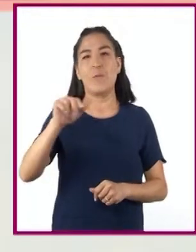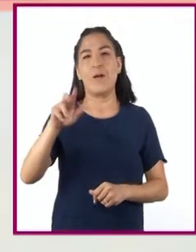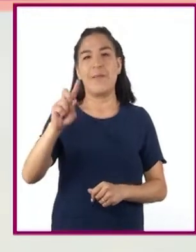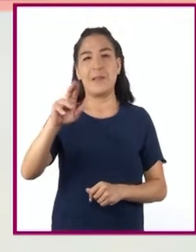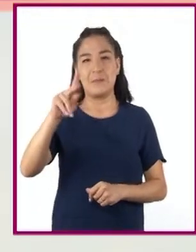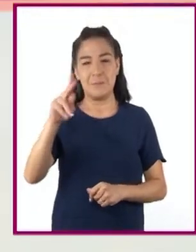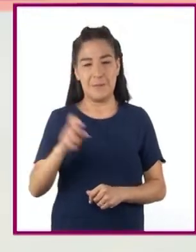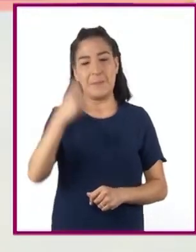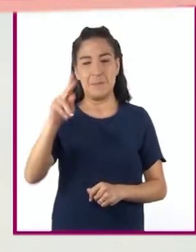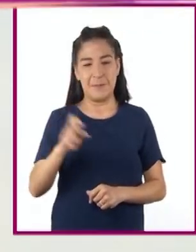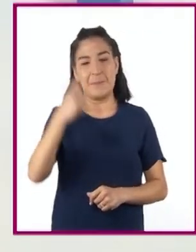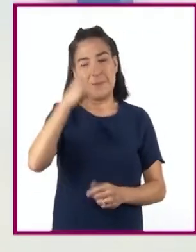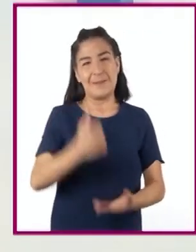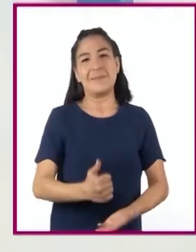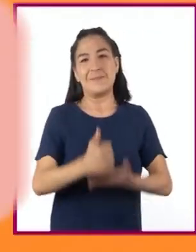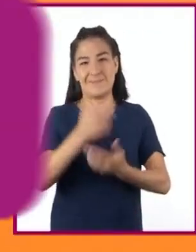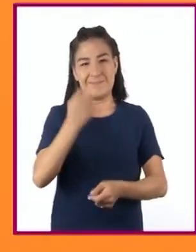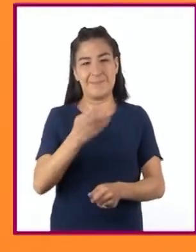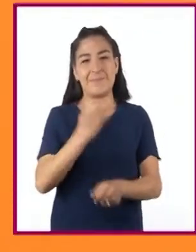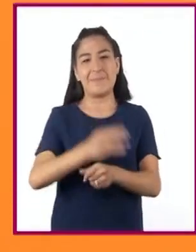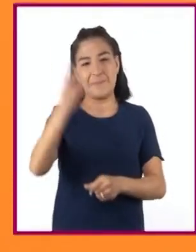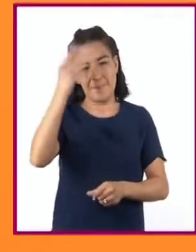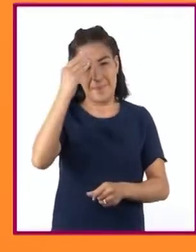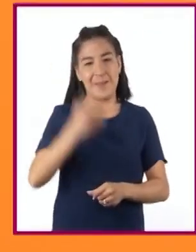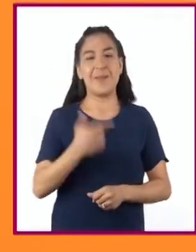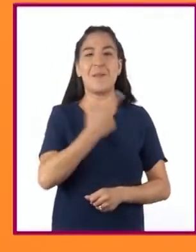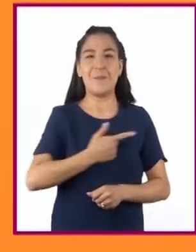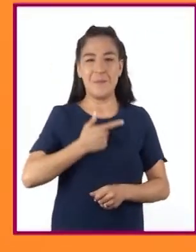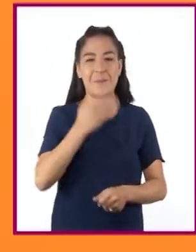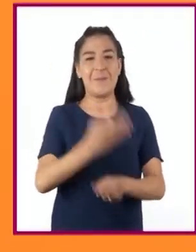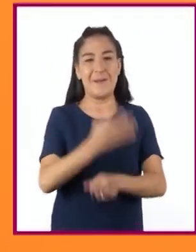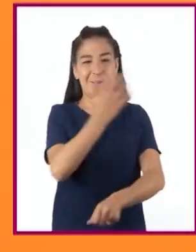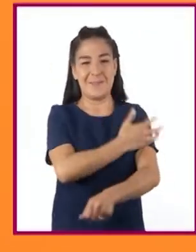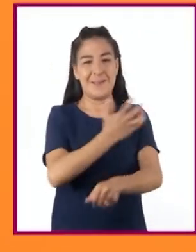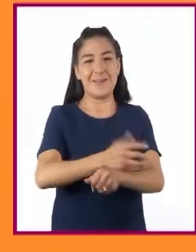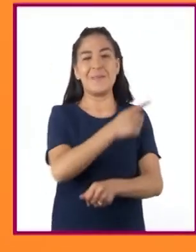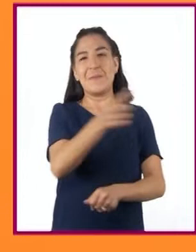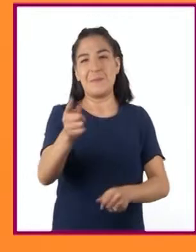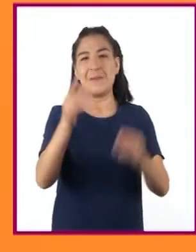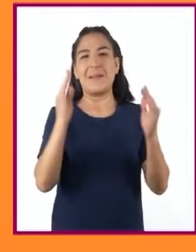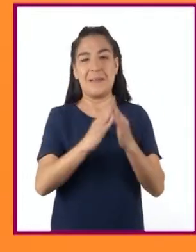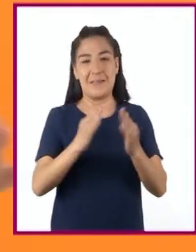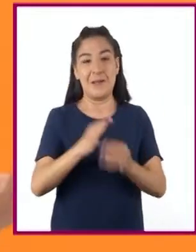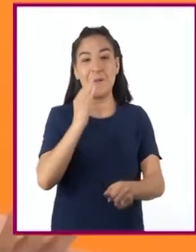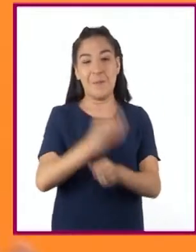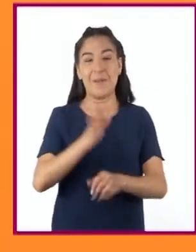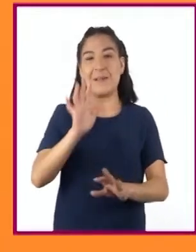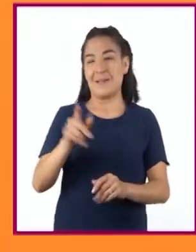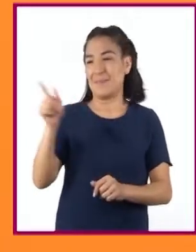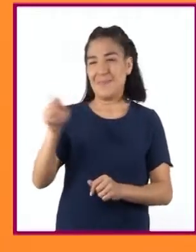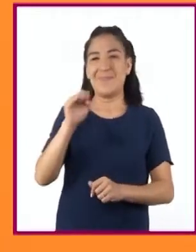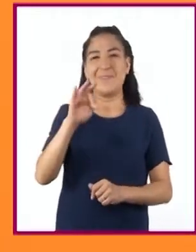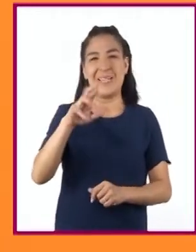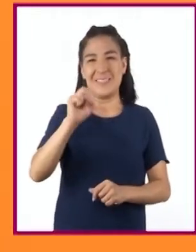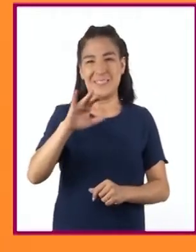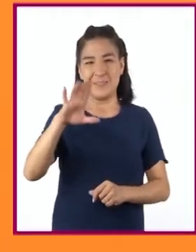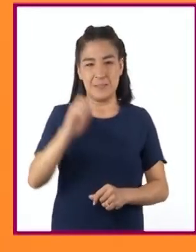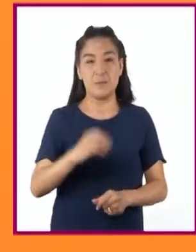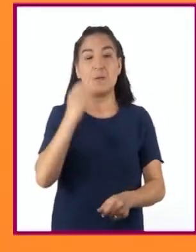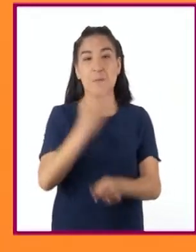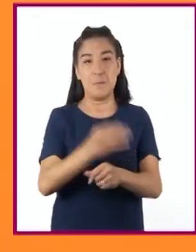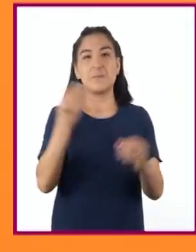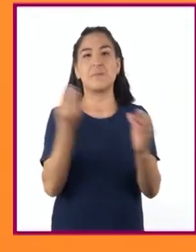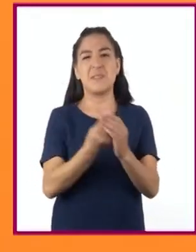los guiará en su aprendizaje. Es un gusto que nos acompañen desde sus casas. Como ya lo mencionó Francisco, en esta